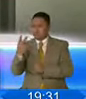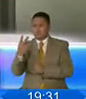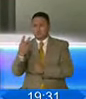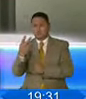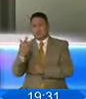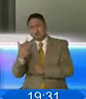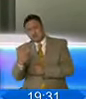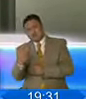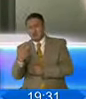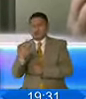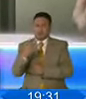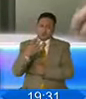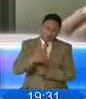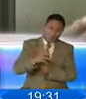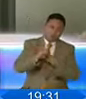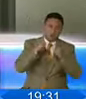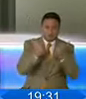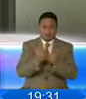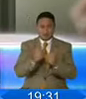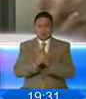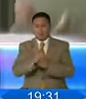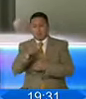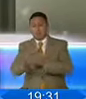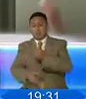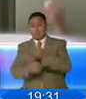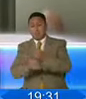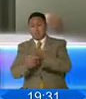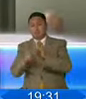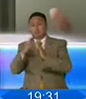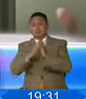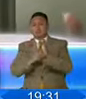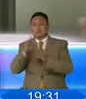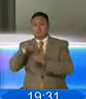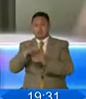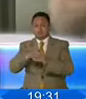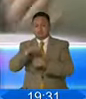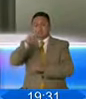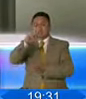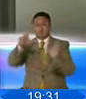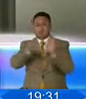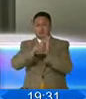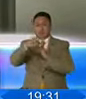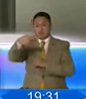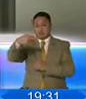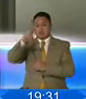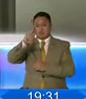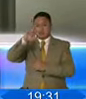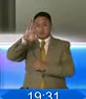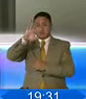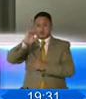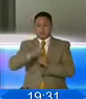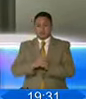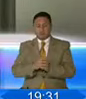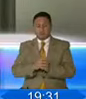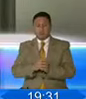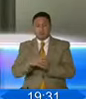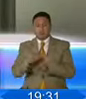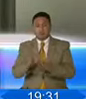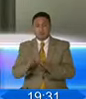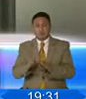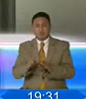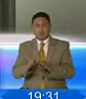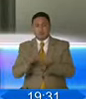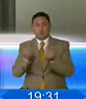2, 3, 4 diputados. Eso sumado a la regla electoral, la ley de Hunt, y sumado adicionalmente al hecho de que existieron